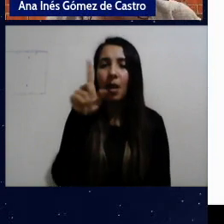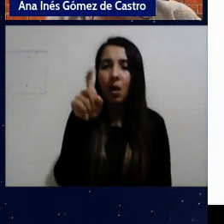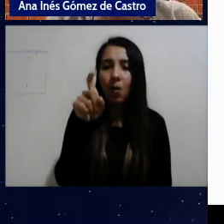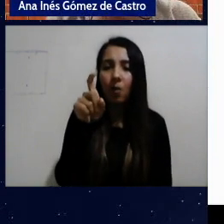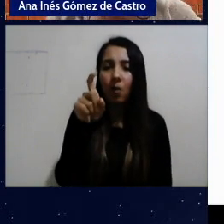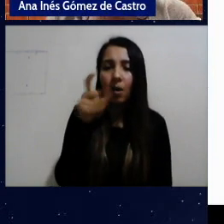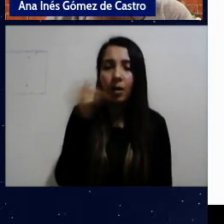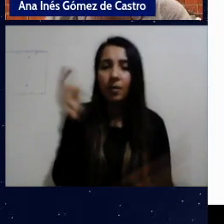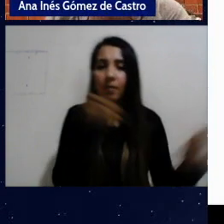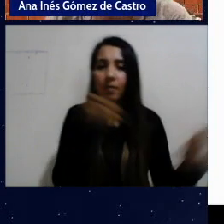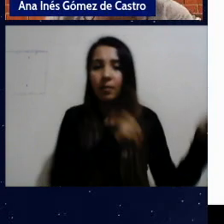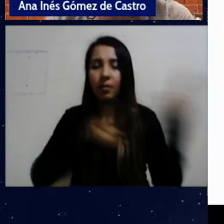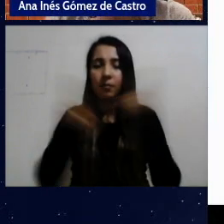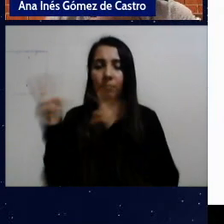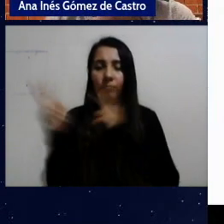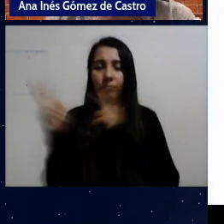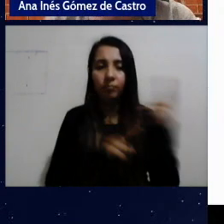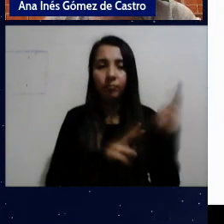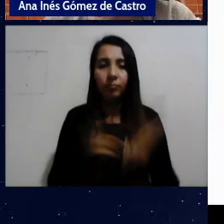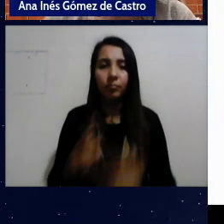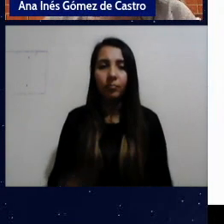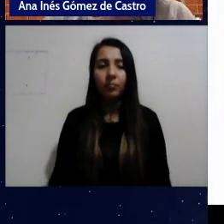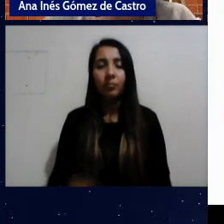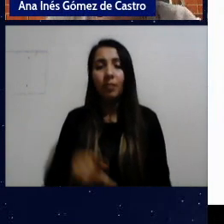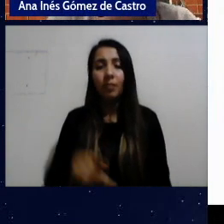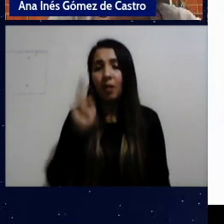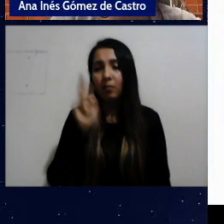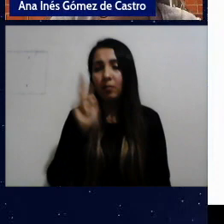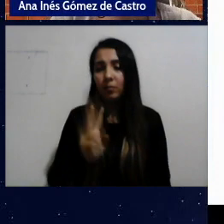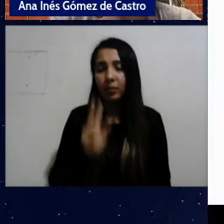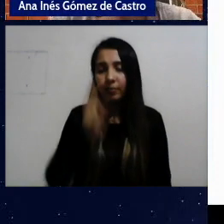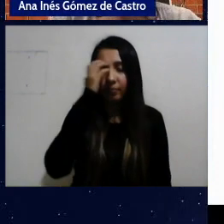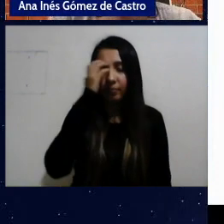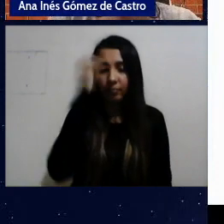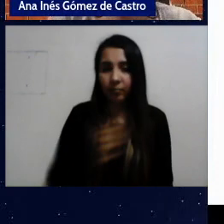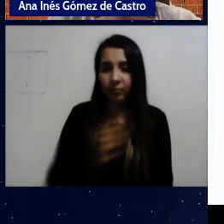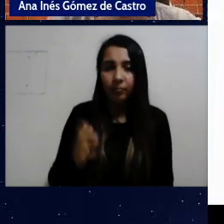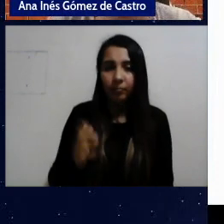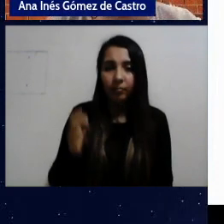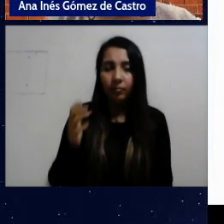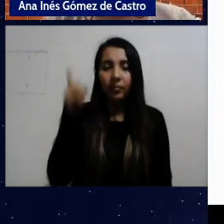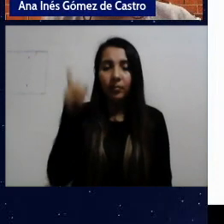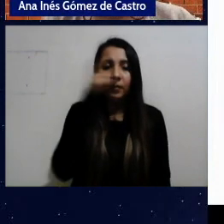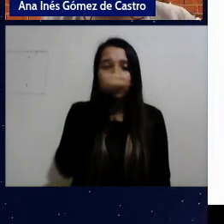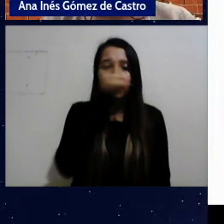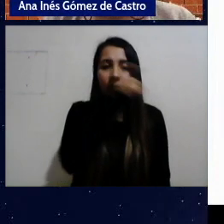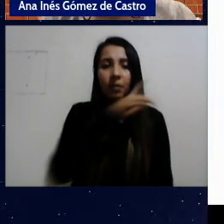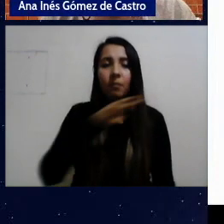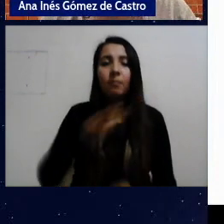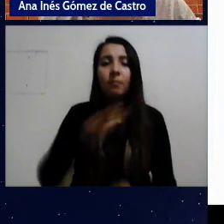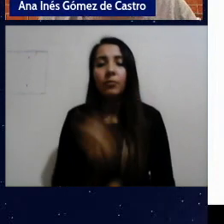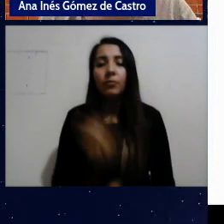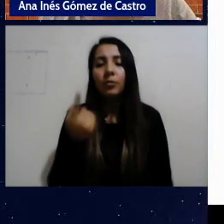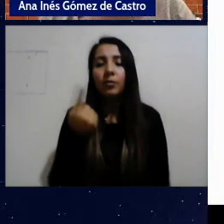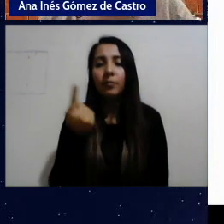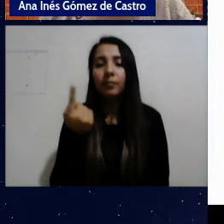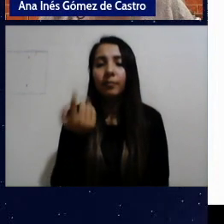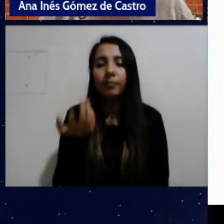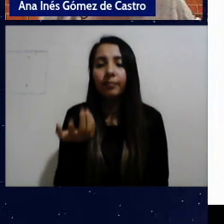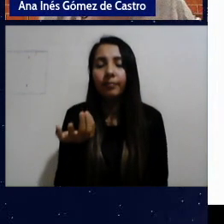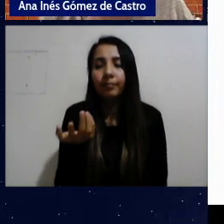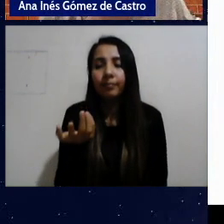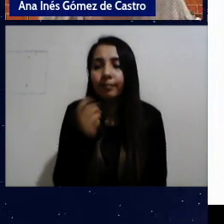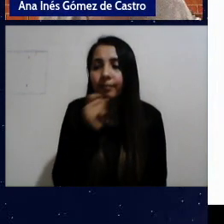espectral a partir de la radiación que produce la glicina, sobre todo en radiofrecuencias. Pero es terriblemente complicado. ¿Por qué es complicado?